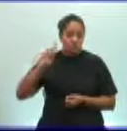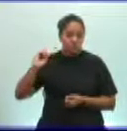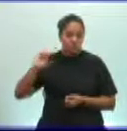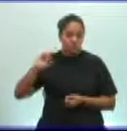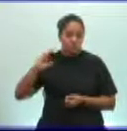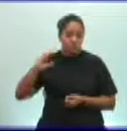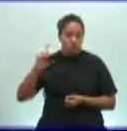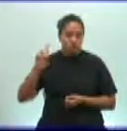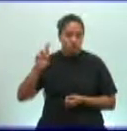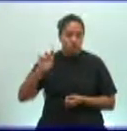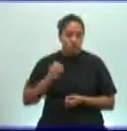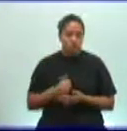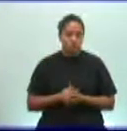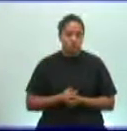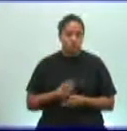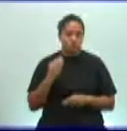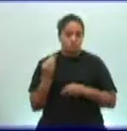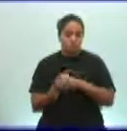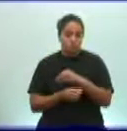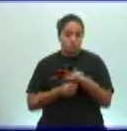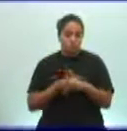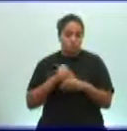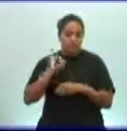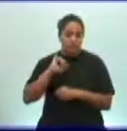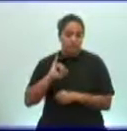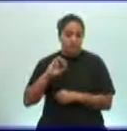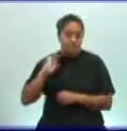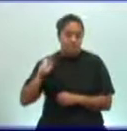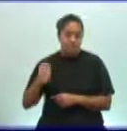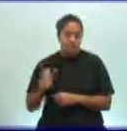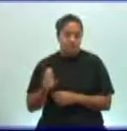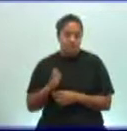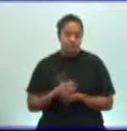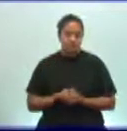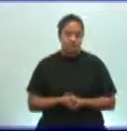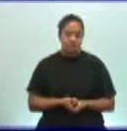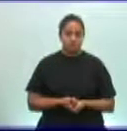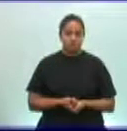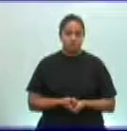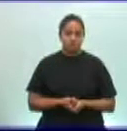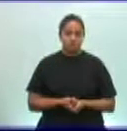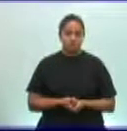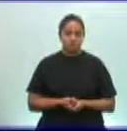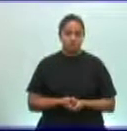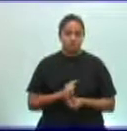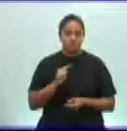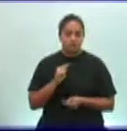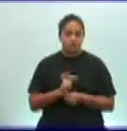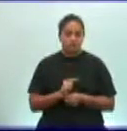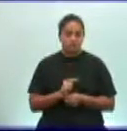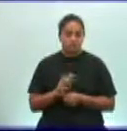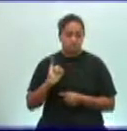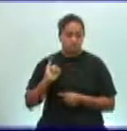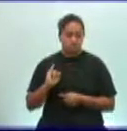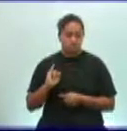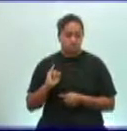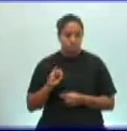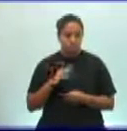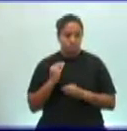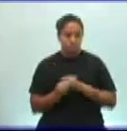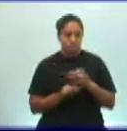la E. Lo mismo ocurre con padre e hijo. Aquí tenemos la I precedida de la H, sustituimos la I por